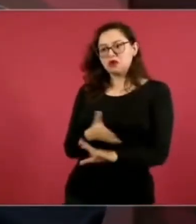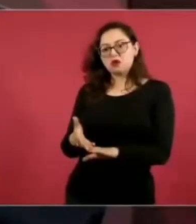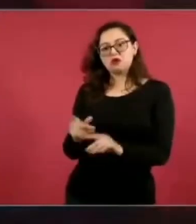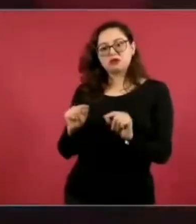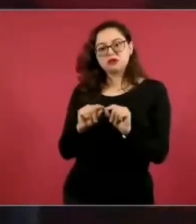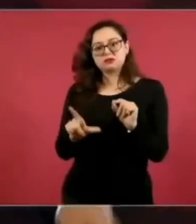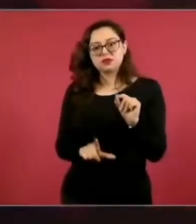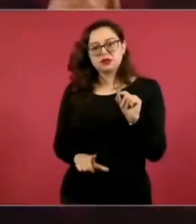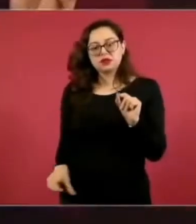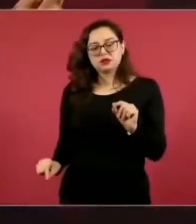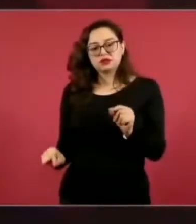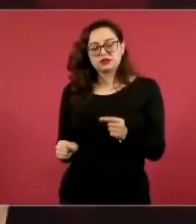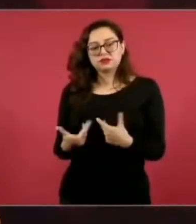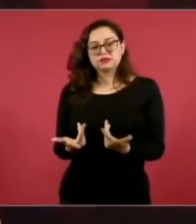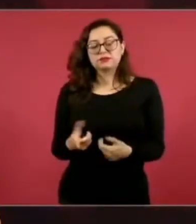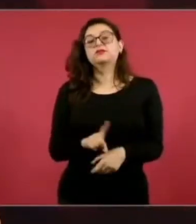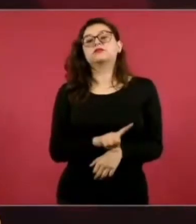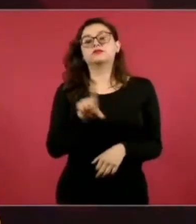Y luego,